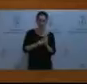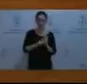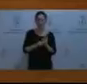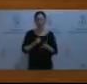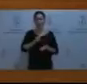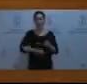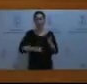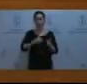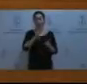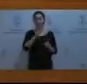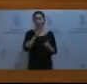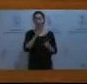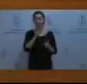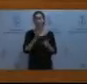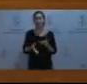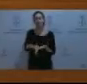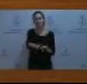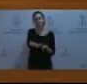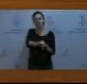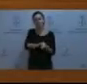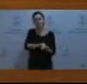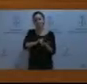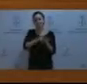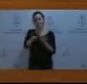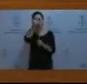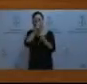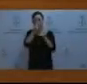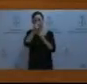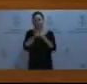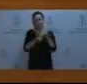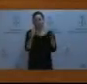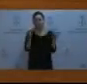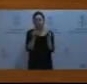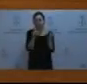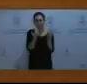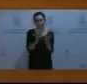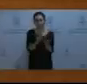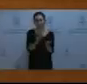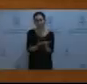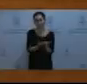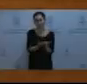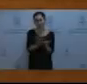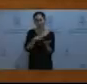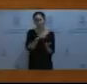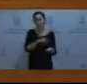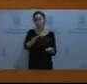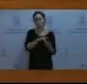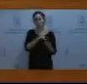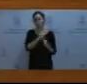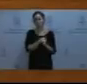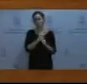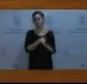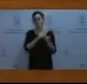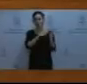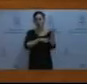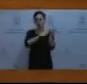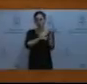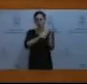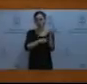estamos hablando, tiene que acompañarle un proyecto detallado de la intervención, para justificar la intervención a realizar, y